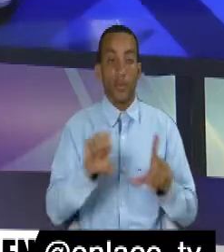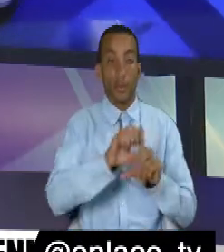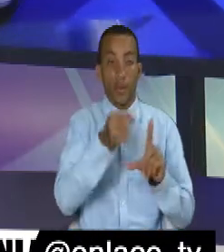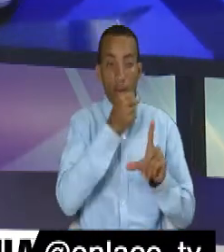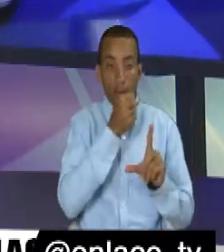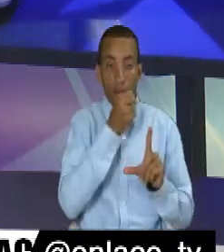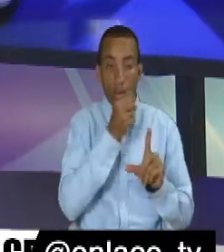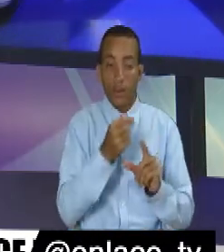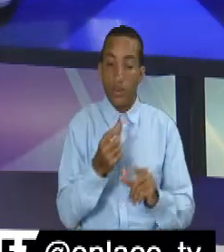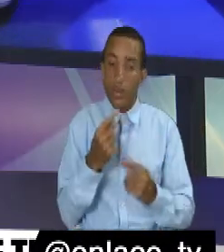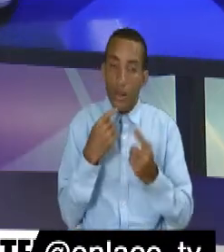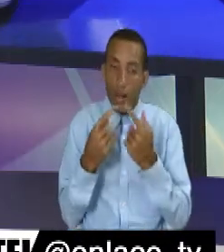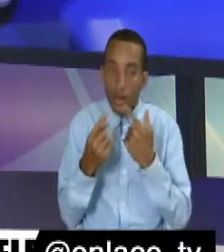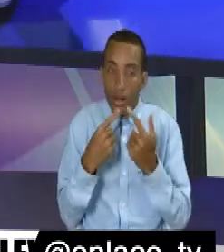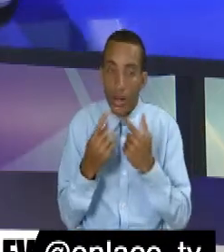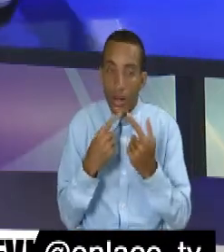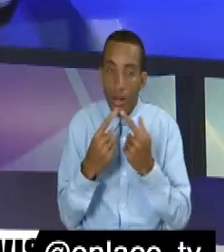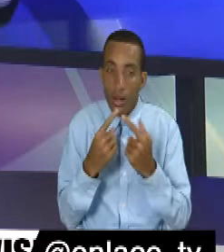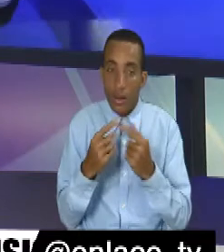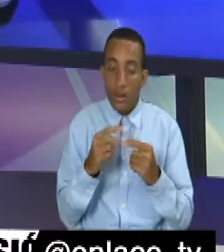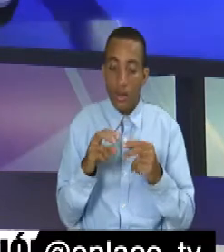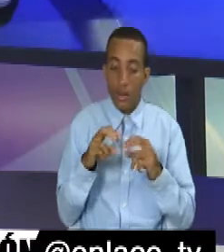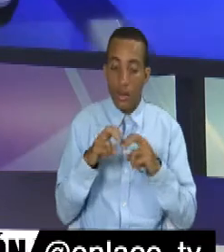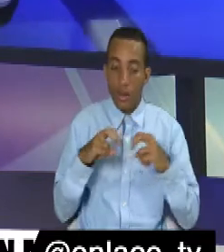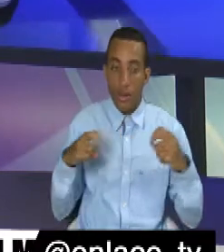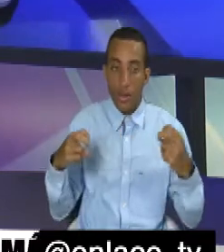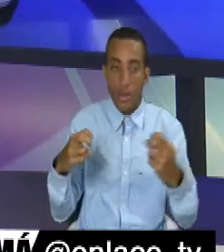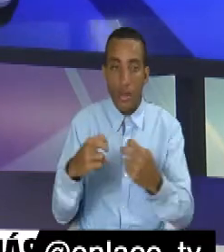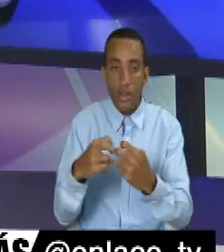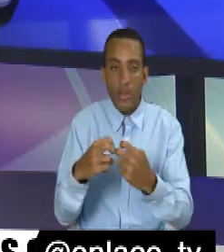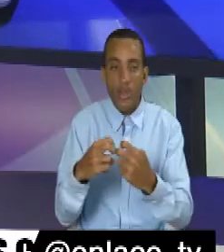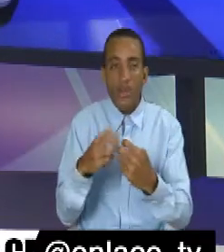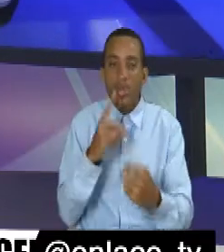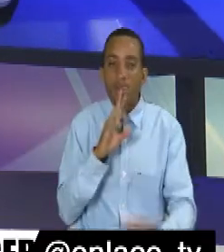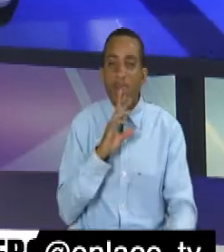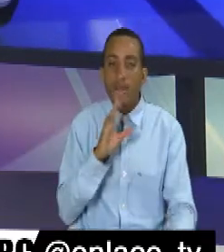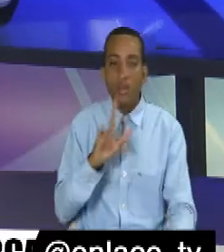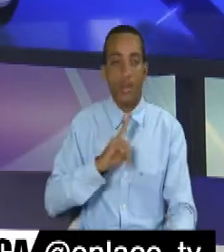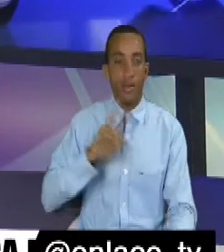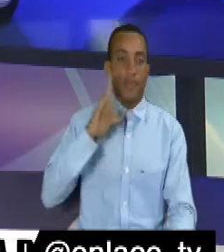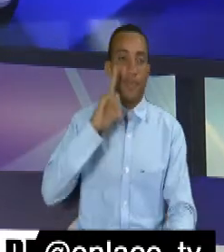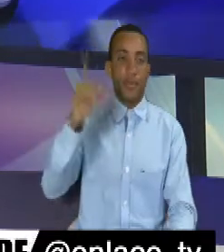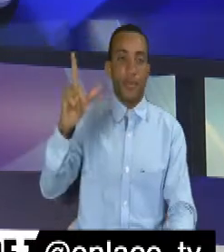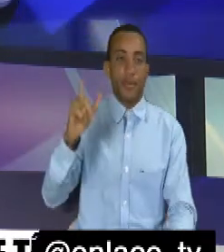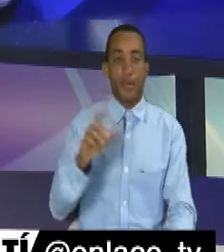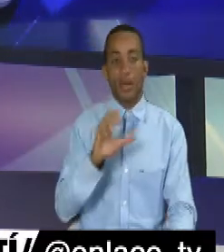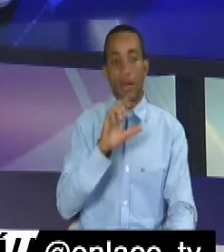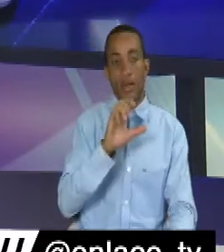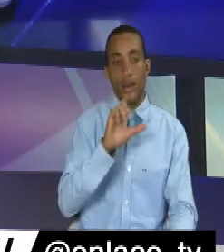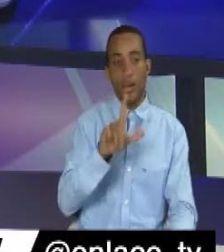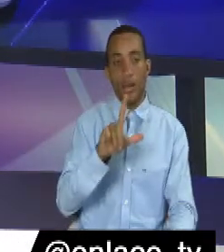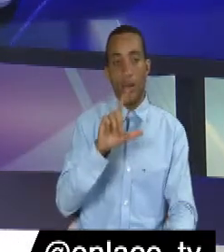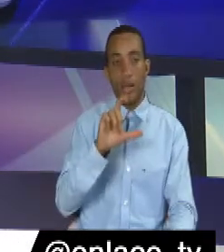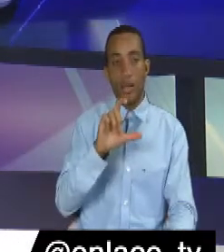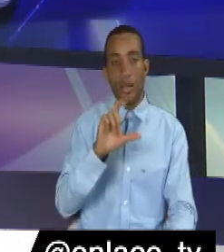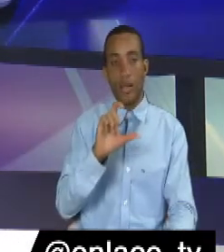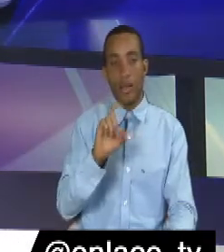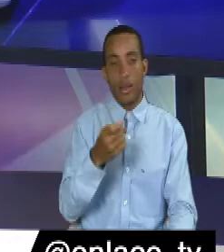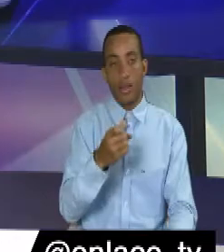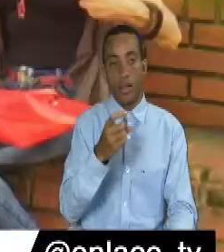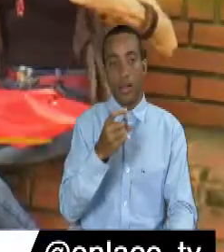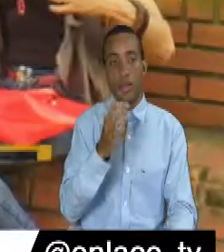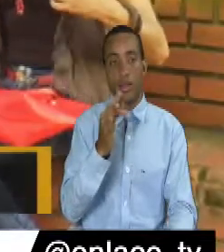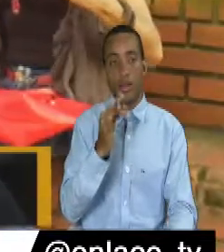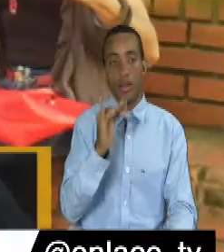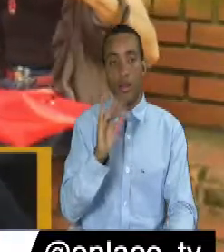de dialogar con miembros de la mesa LGTBI, precisamente en el marco de la celebración del Día del Orgullo Gay a nivel mundial.